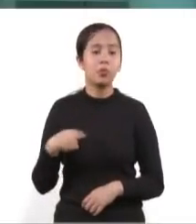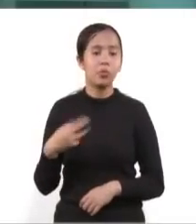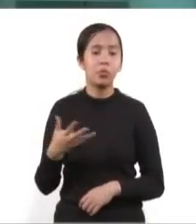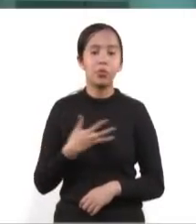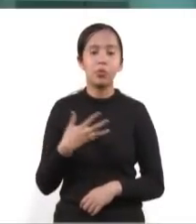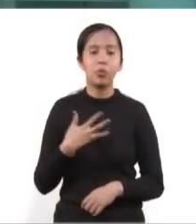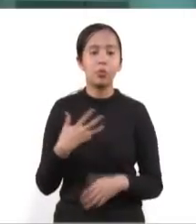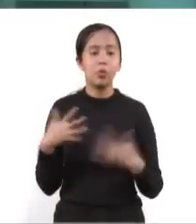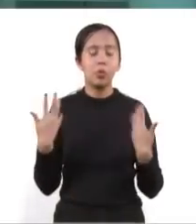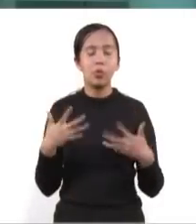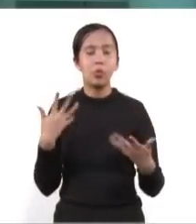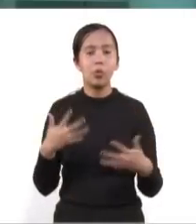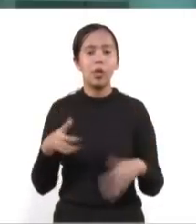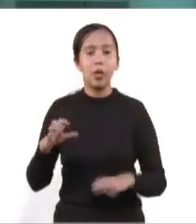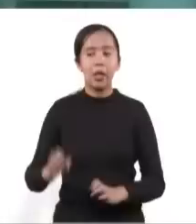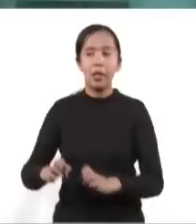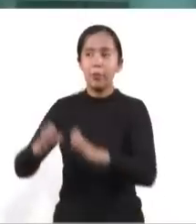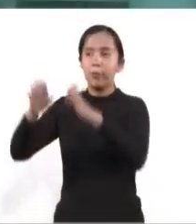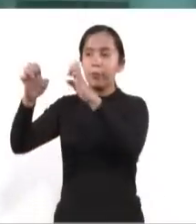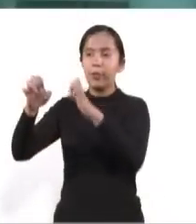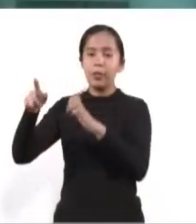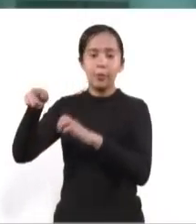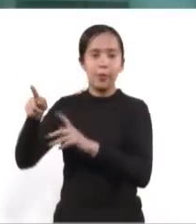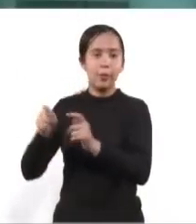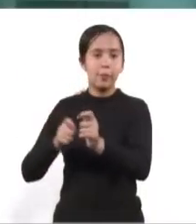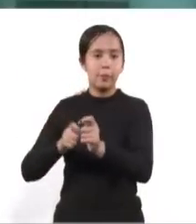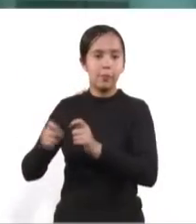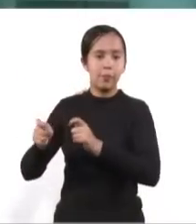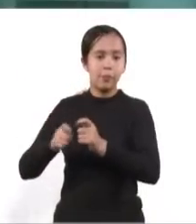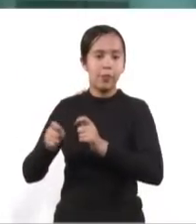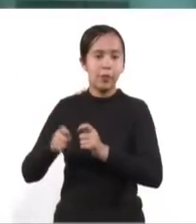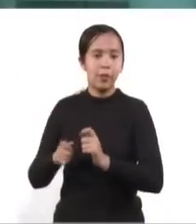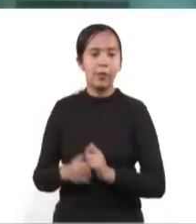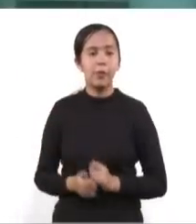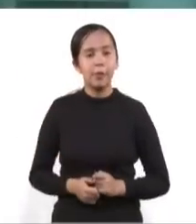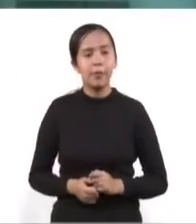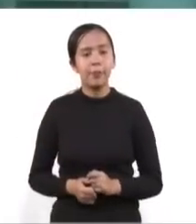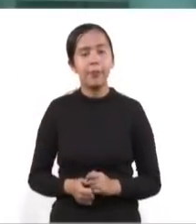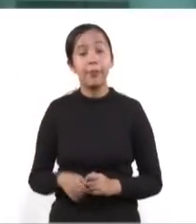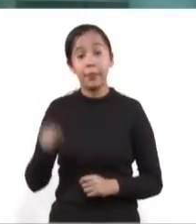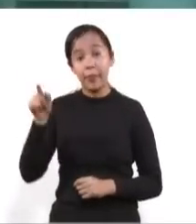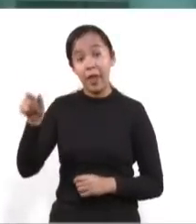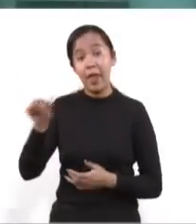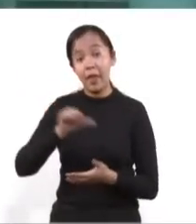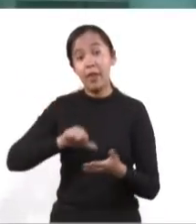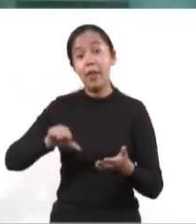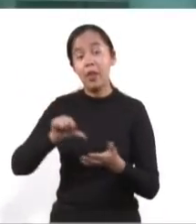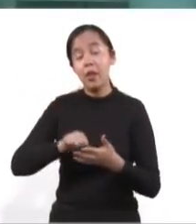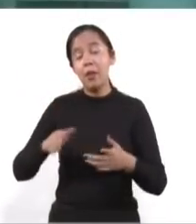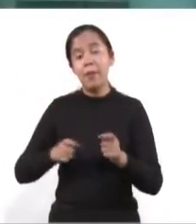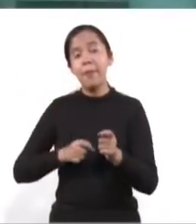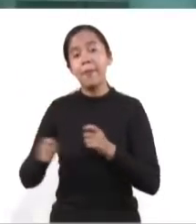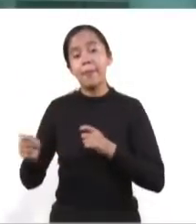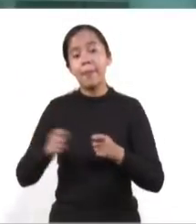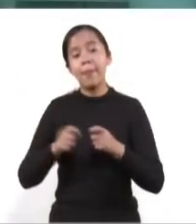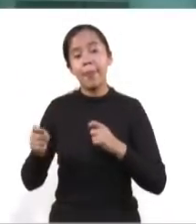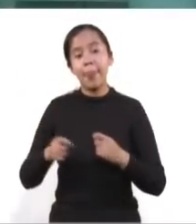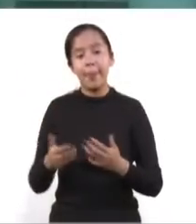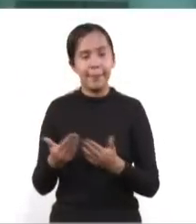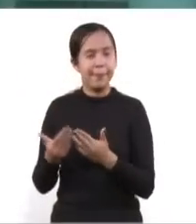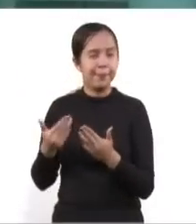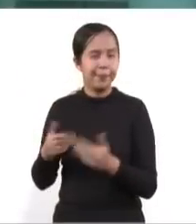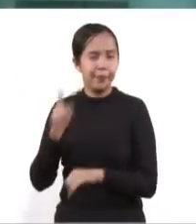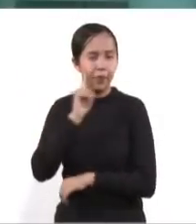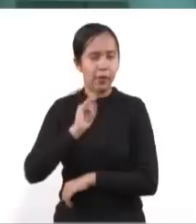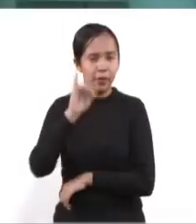el edificio de control en la parte de frente al lado derecho y ese centro de control, lo comentaba la